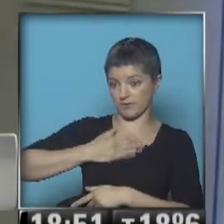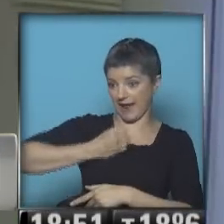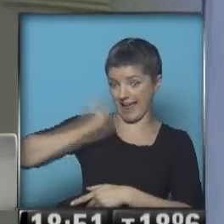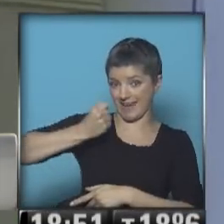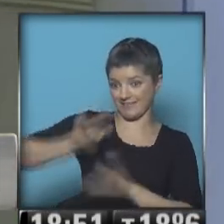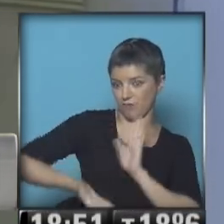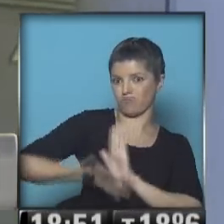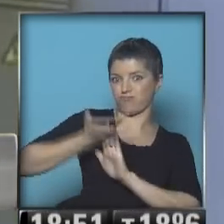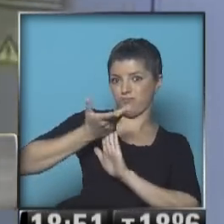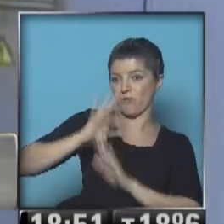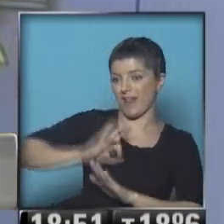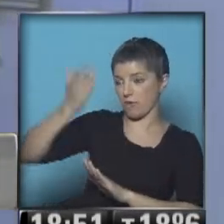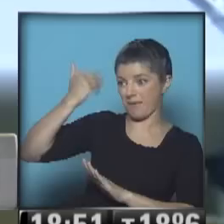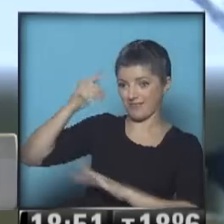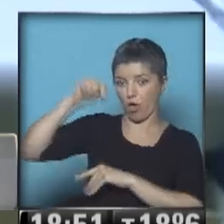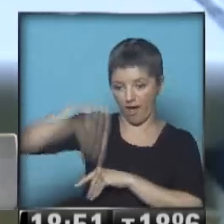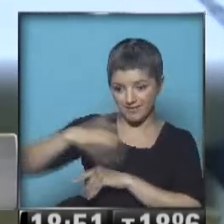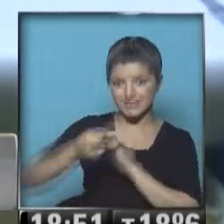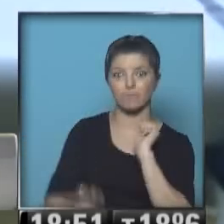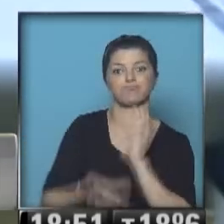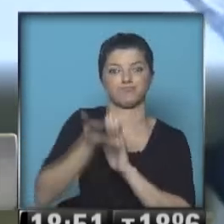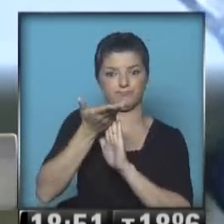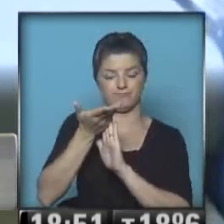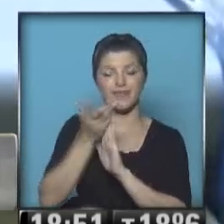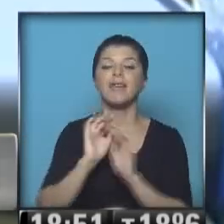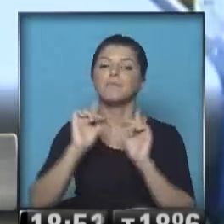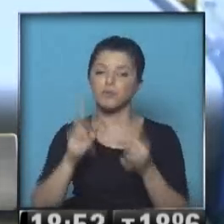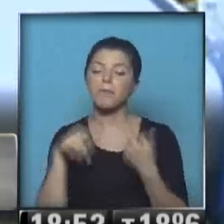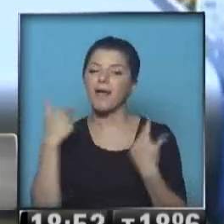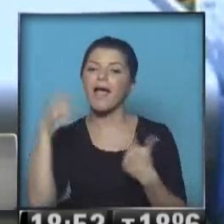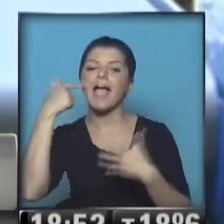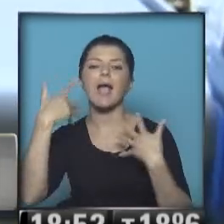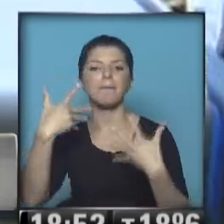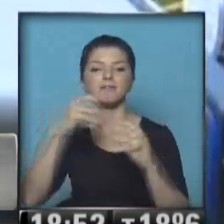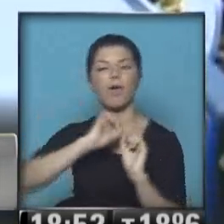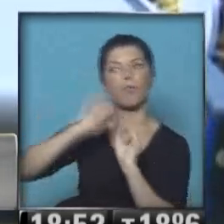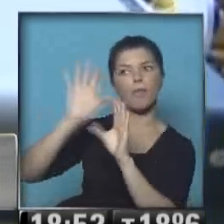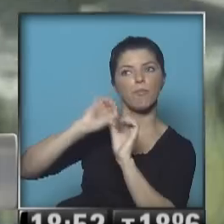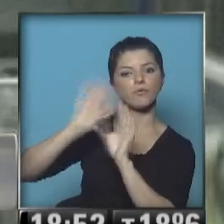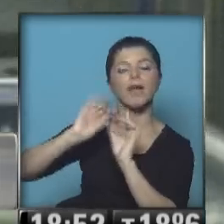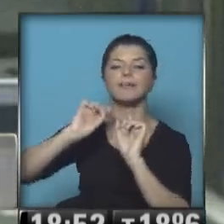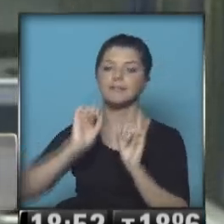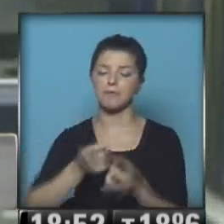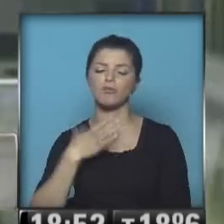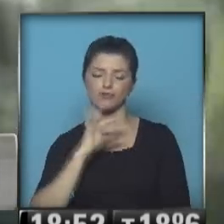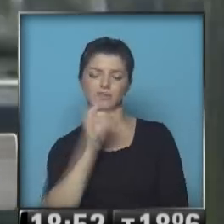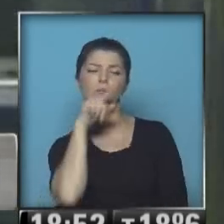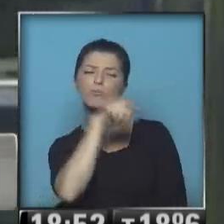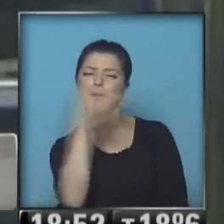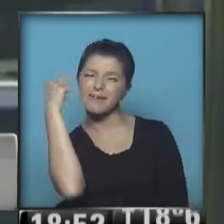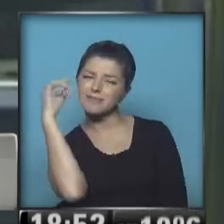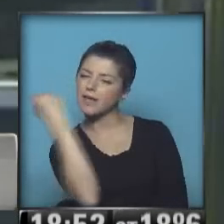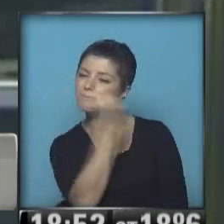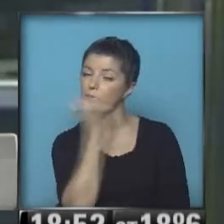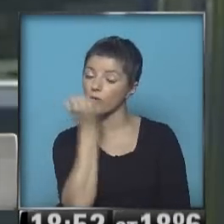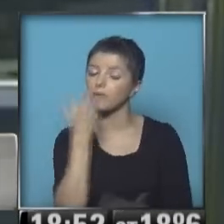año, la empresa, potenciando también su capacidad de exportación y sobre todo, sé que para usted es muy importante, hoy